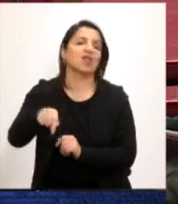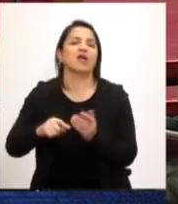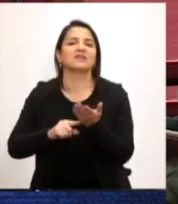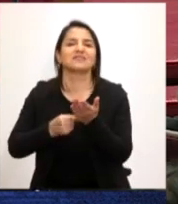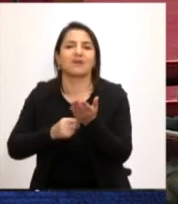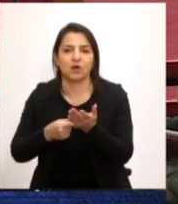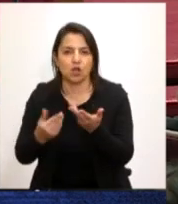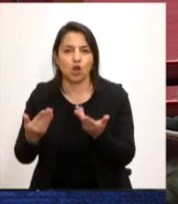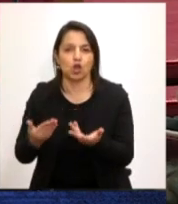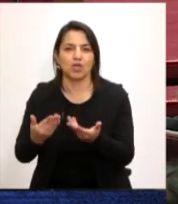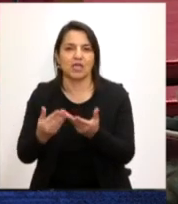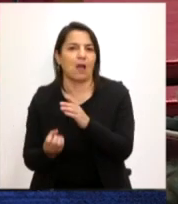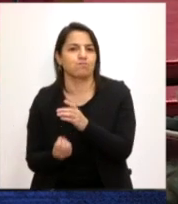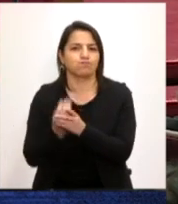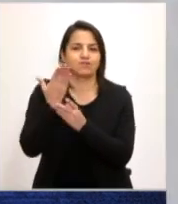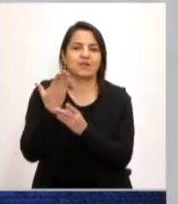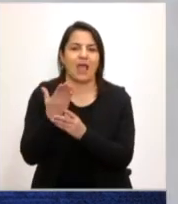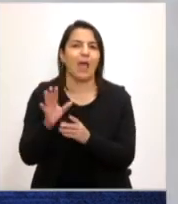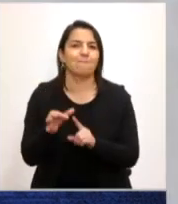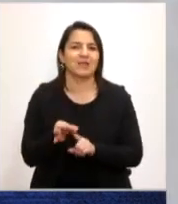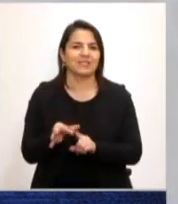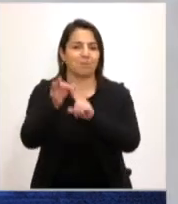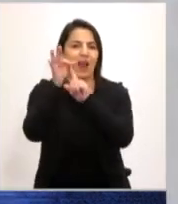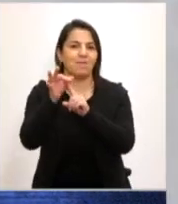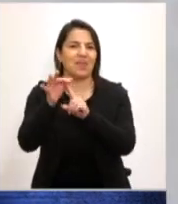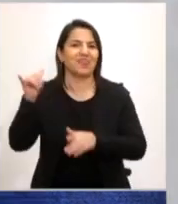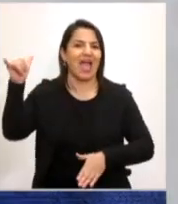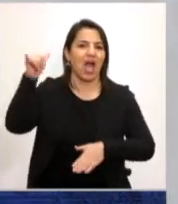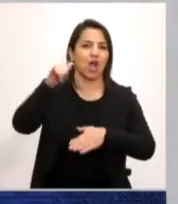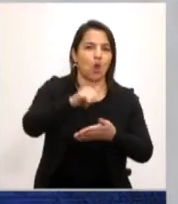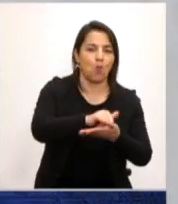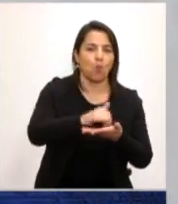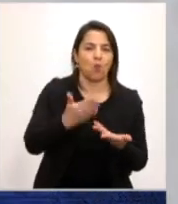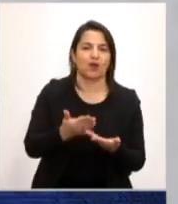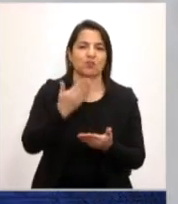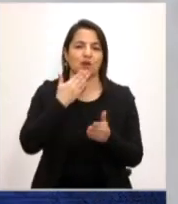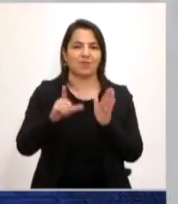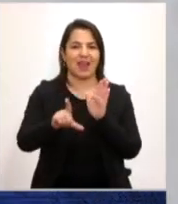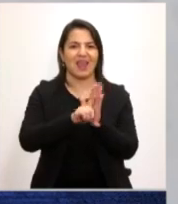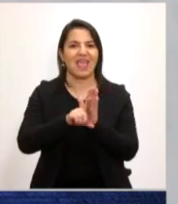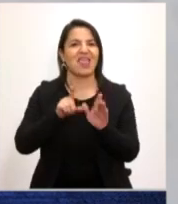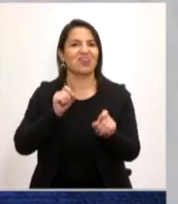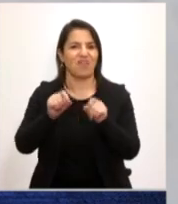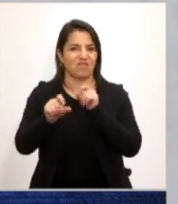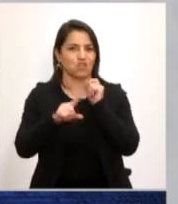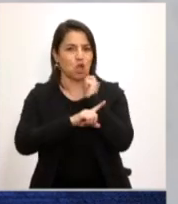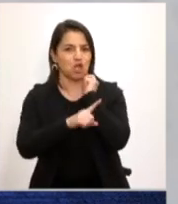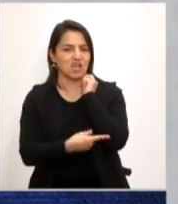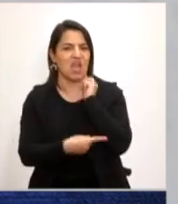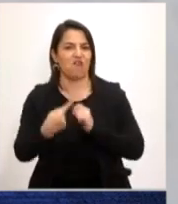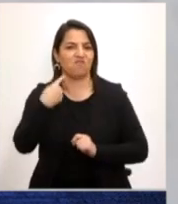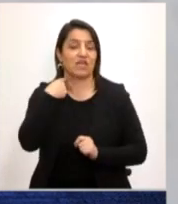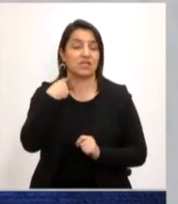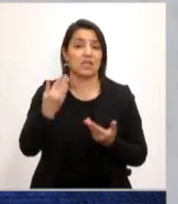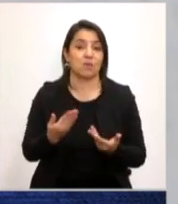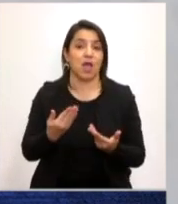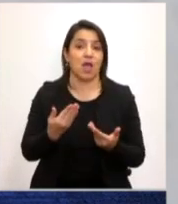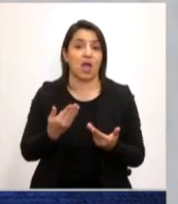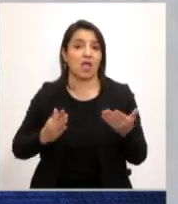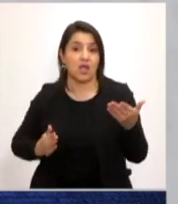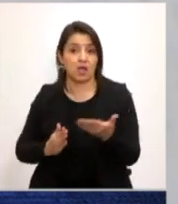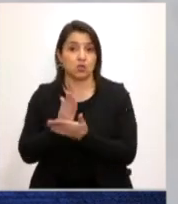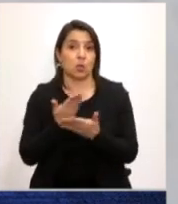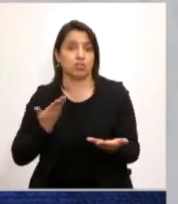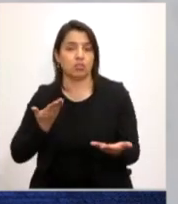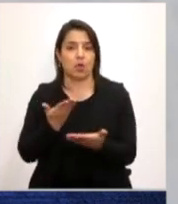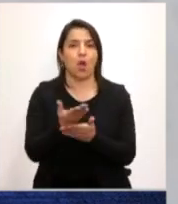fronteras, particularmente en aeropuertos. También la ley que crea la Defensoría de las Víctimas, que inició como una moción parlamentaria que es importante de